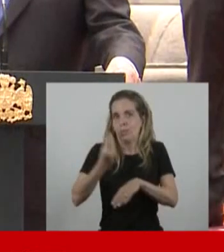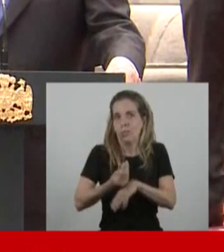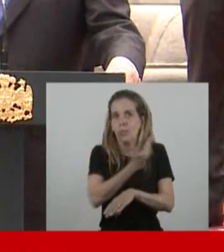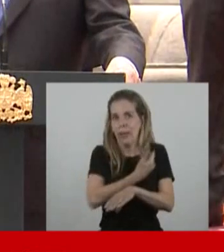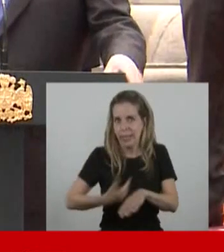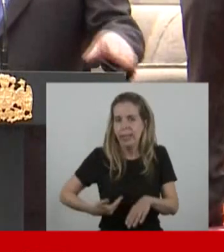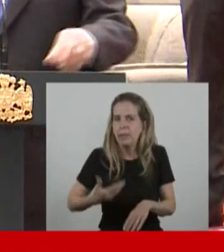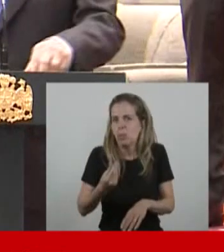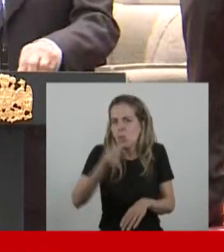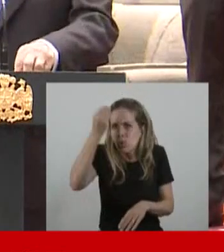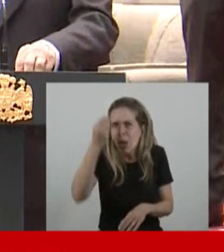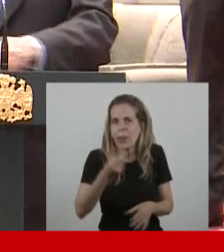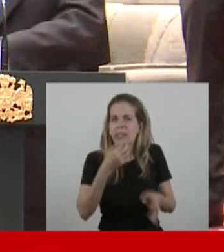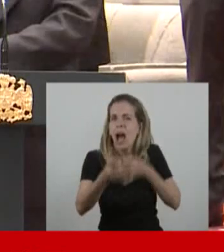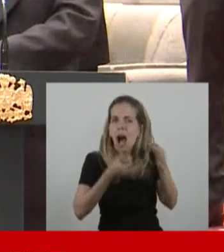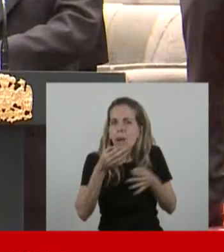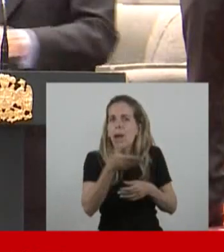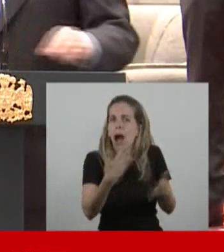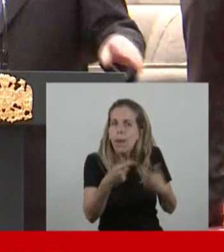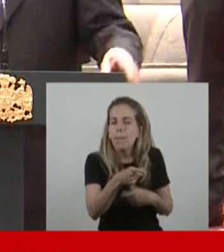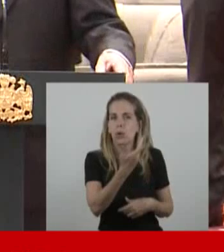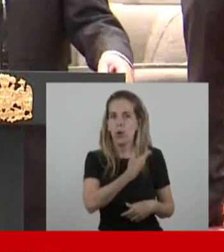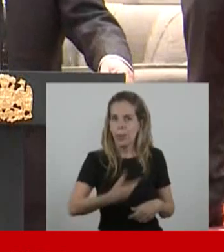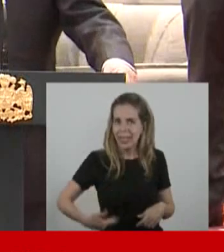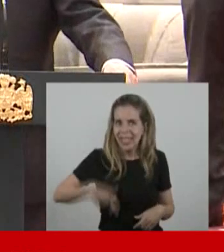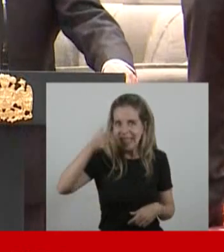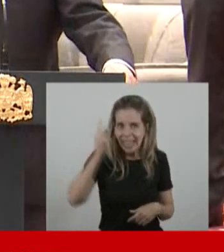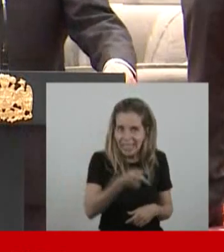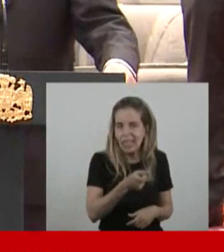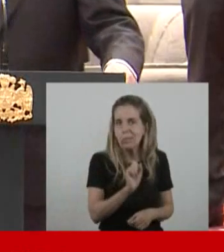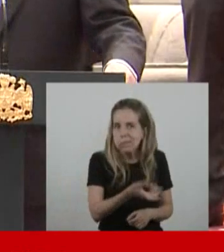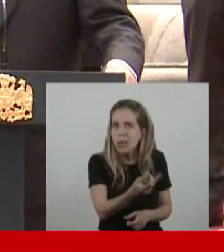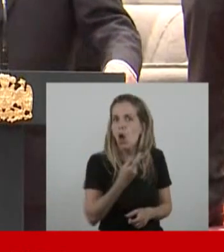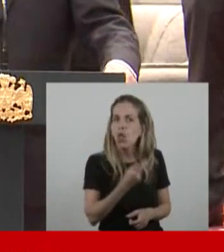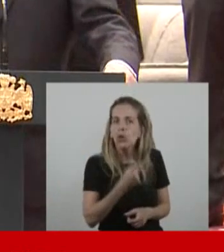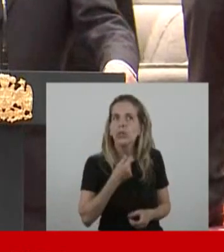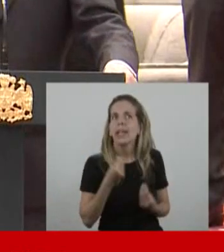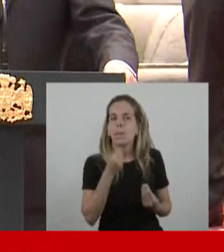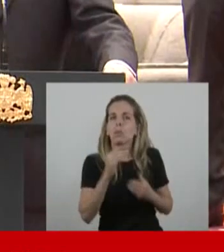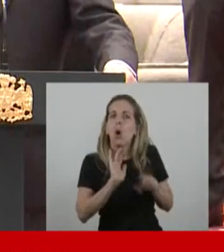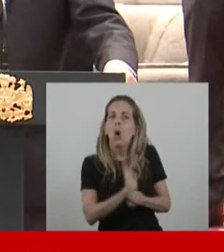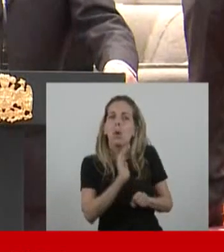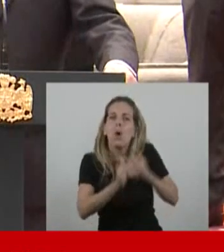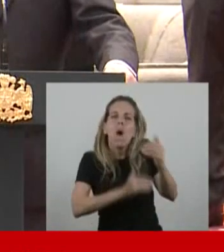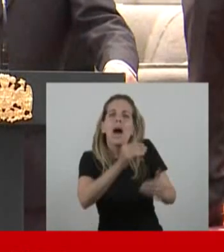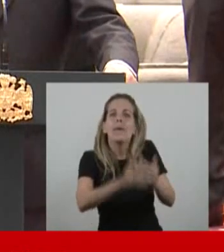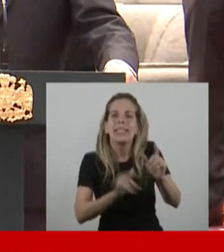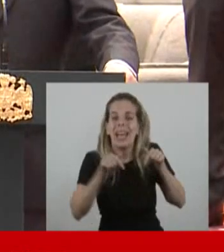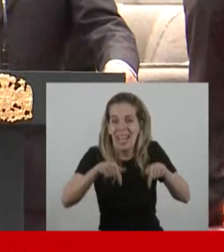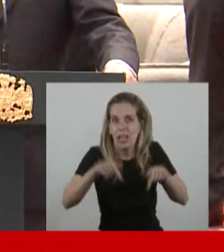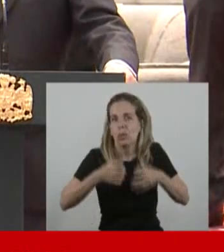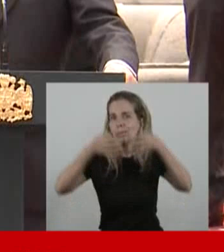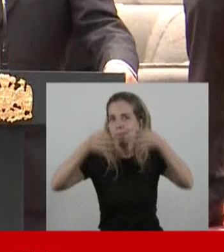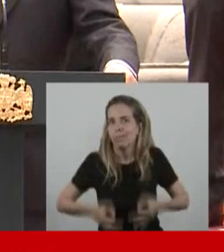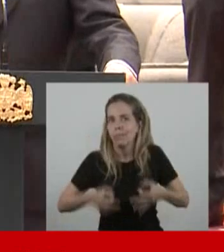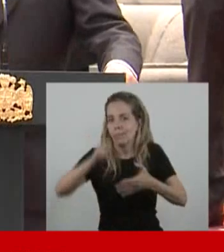veces con el presidente y hemos tratado de avanzar en esto que hoy estamos concretando y que